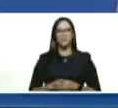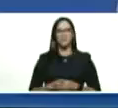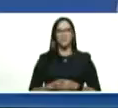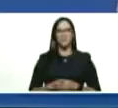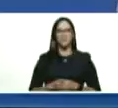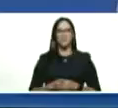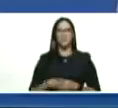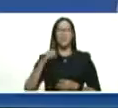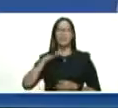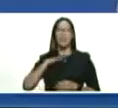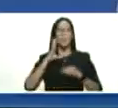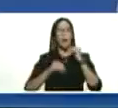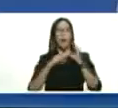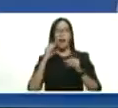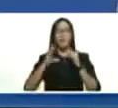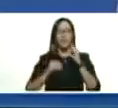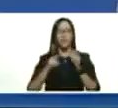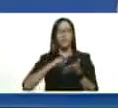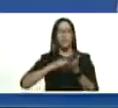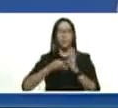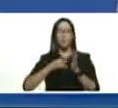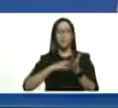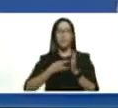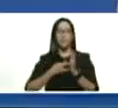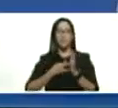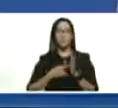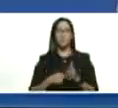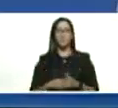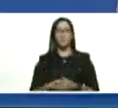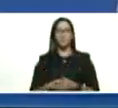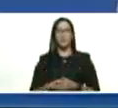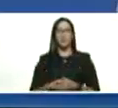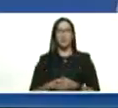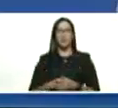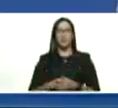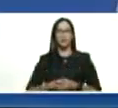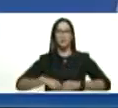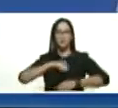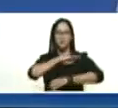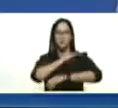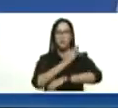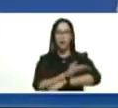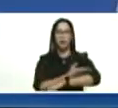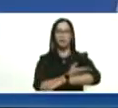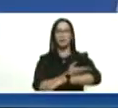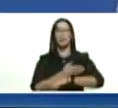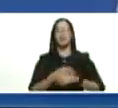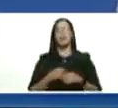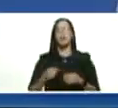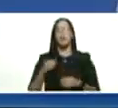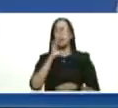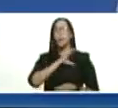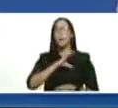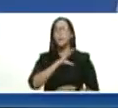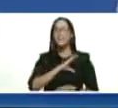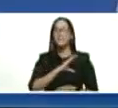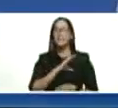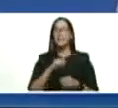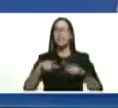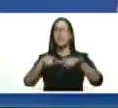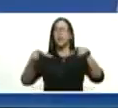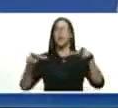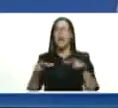Estamos hablando del concepto, ¿ves? Sólido. Comités locales